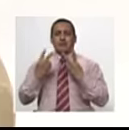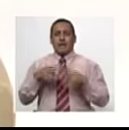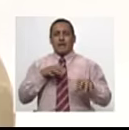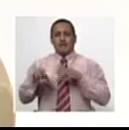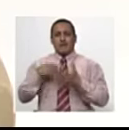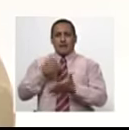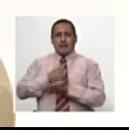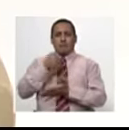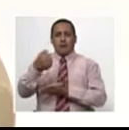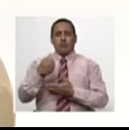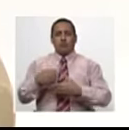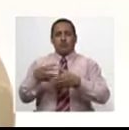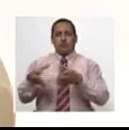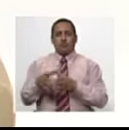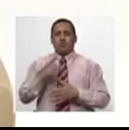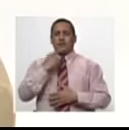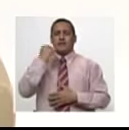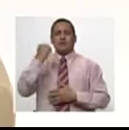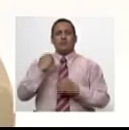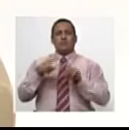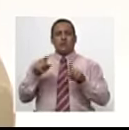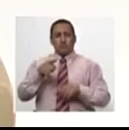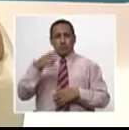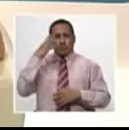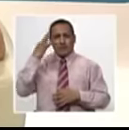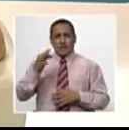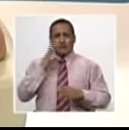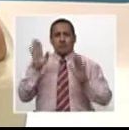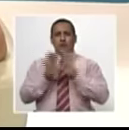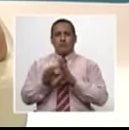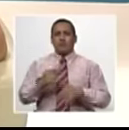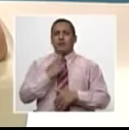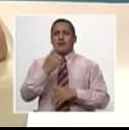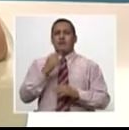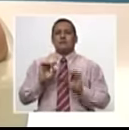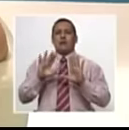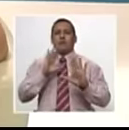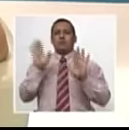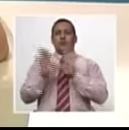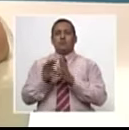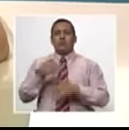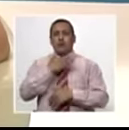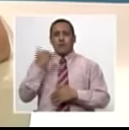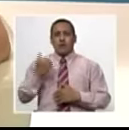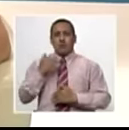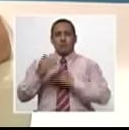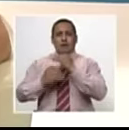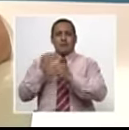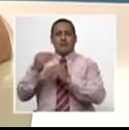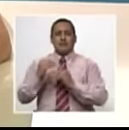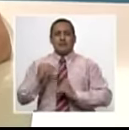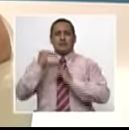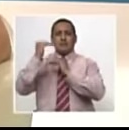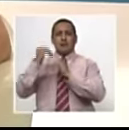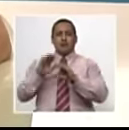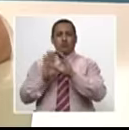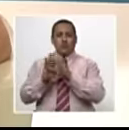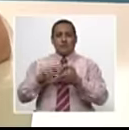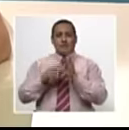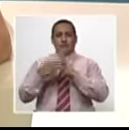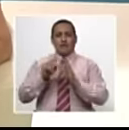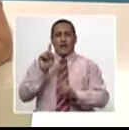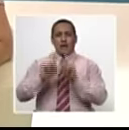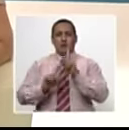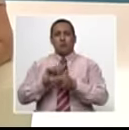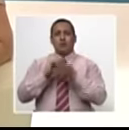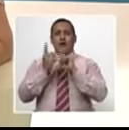el pago de estos derechos, ¿no? Ah, claro, pero ¿te parece que debiera haber a lo mejor algunas especificaciones constitucionales que signifiquen alguna